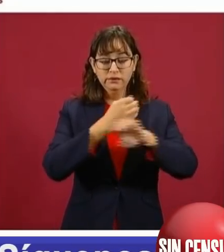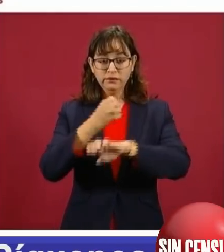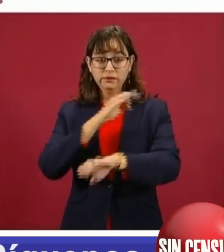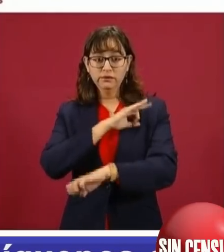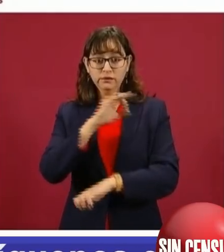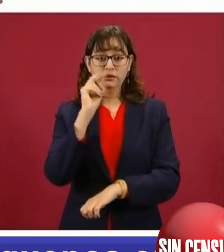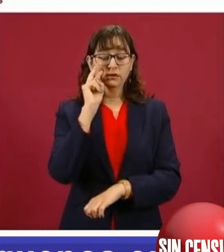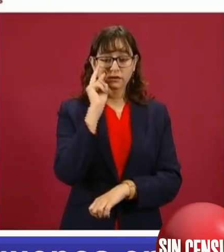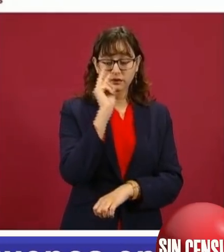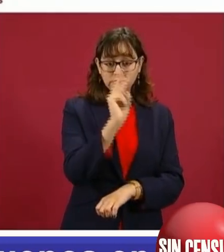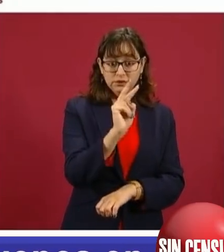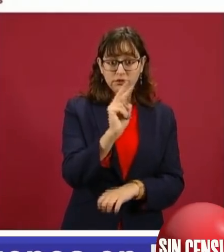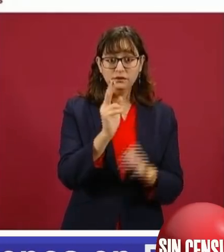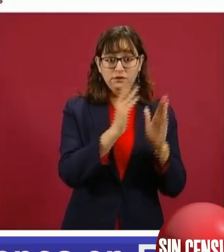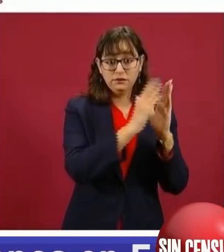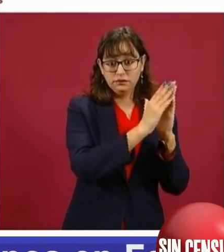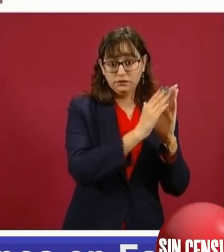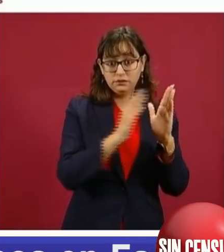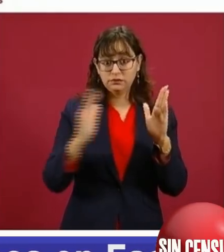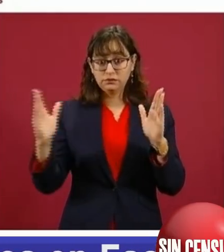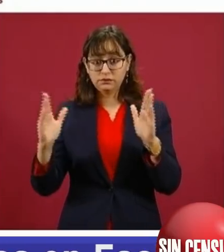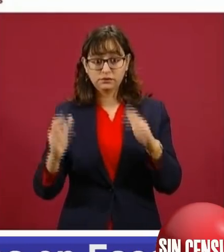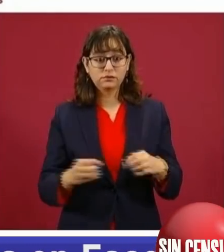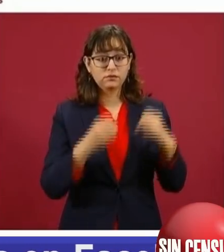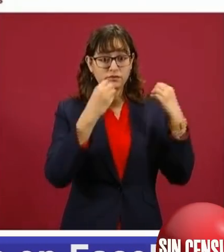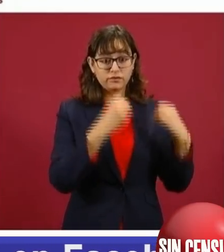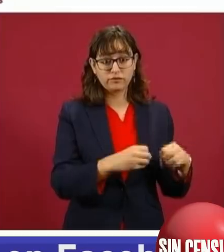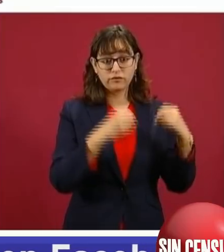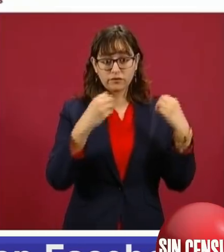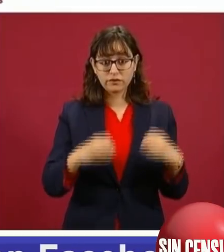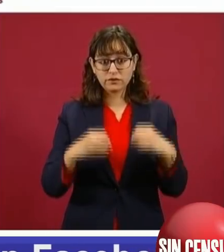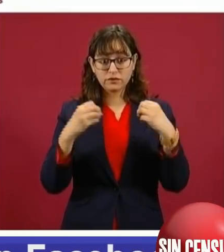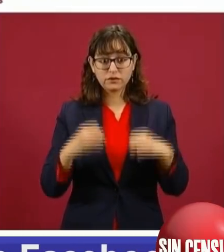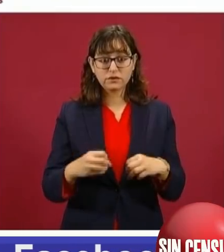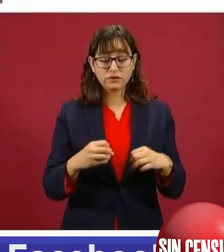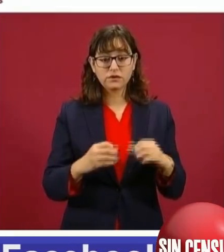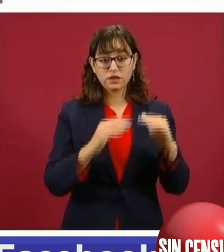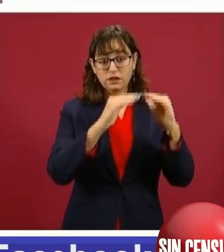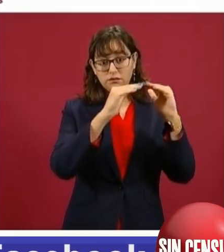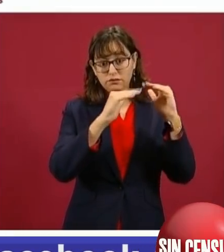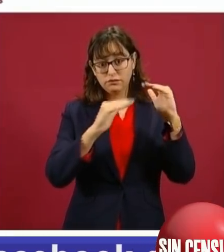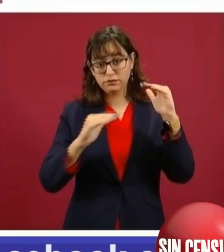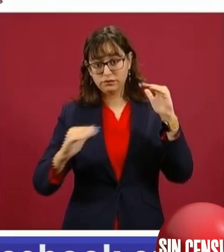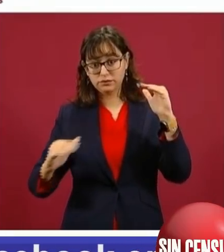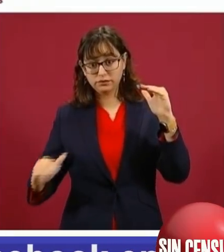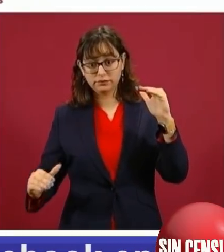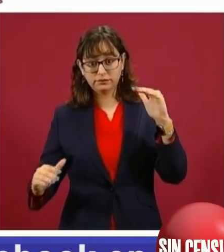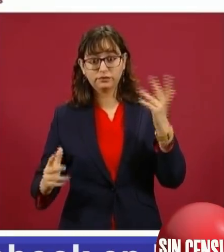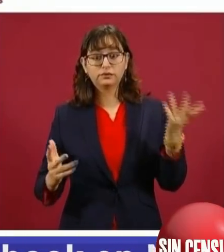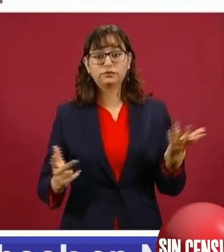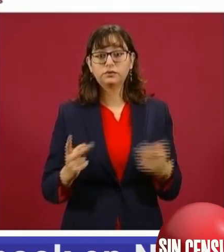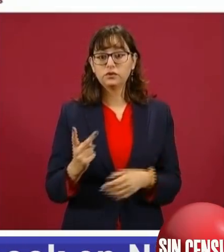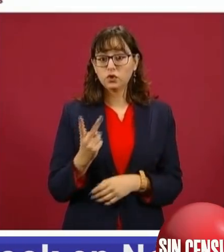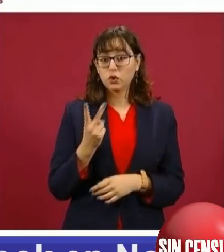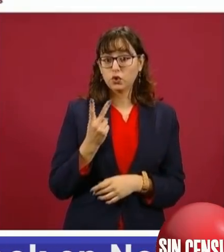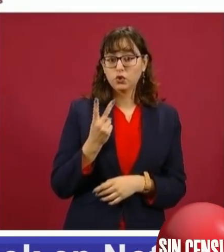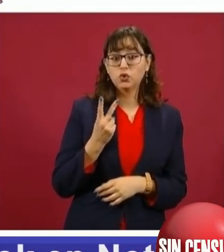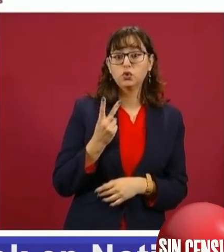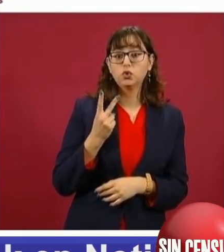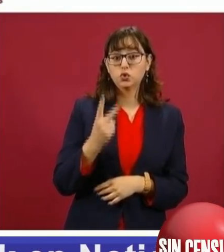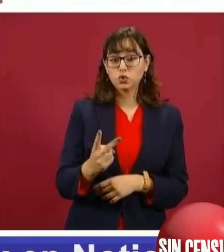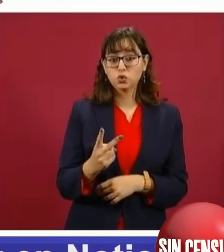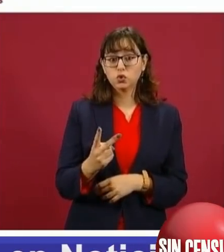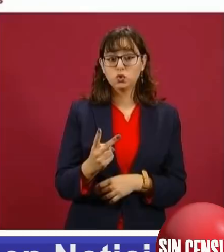los estados con mayor ocupación hospitalaria del mayor al menor. Verán que solamente 2 tienen